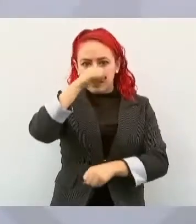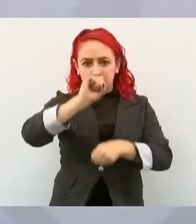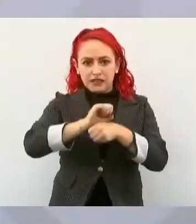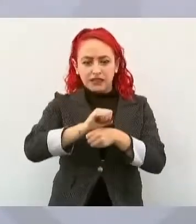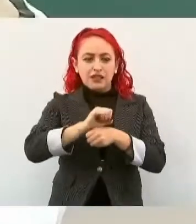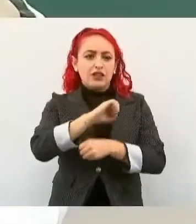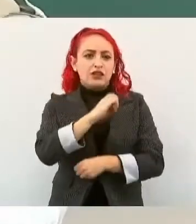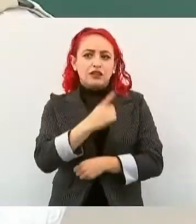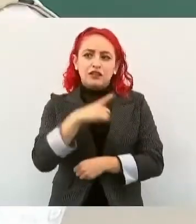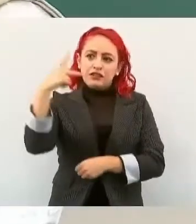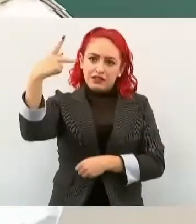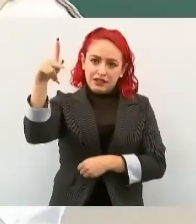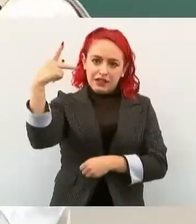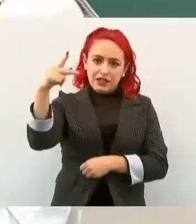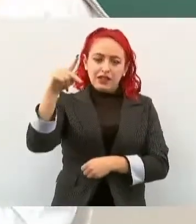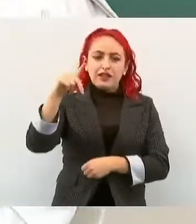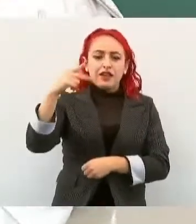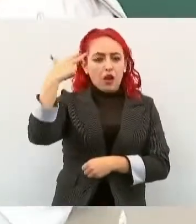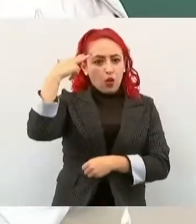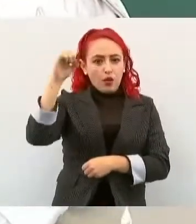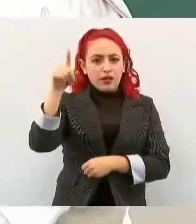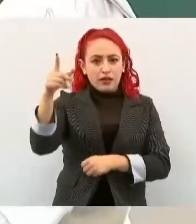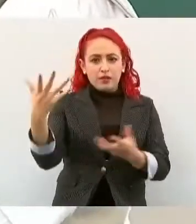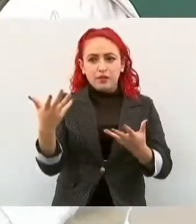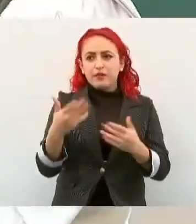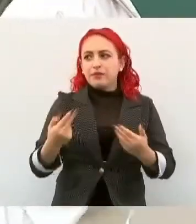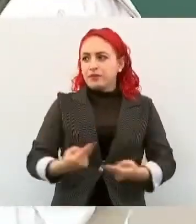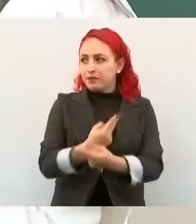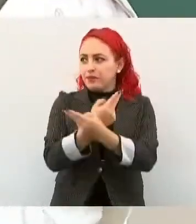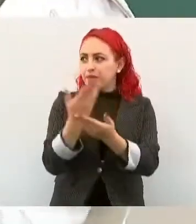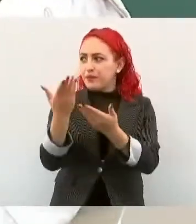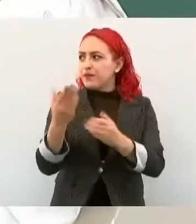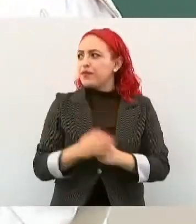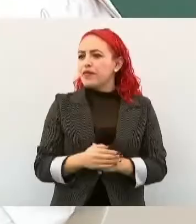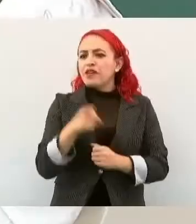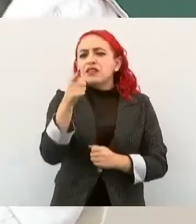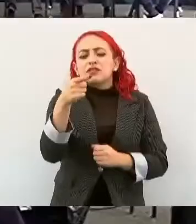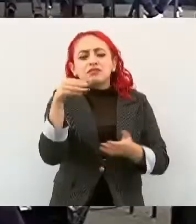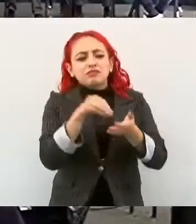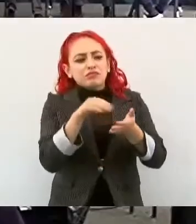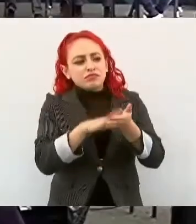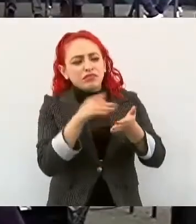Salud, que es de mero allá de Huetamo. ¿Y qué es lo que se planteó ahí?